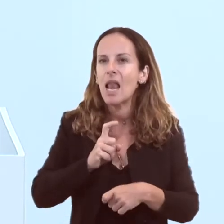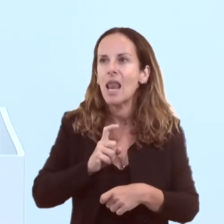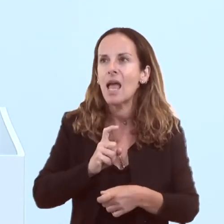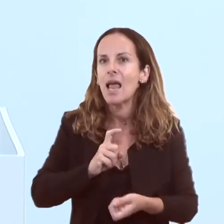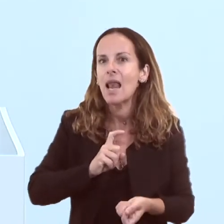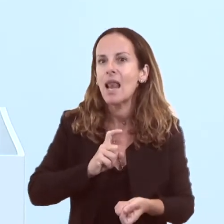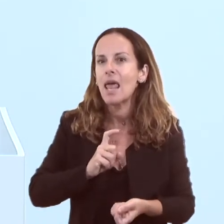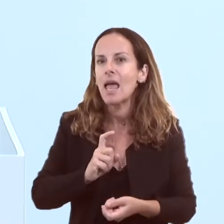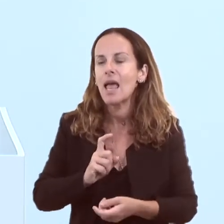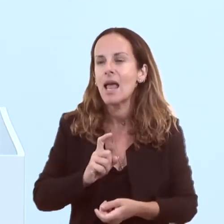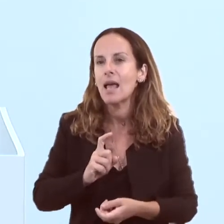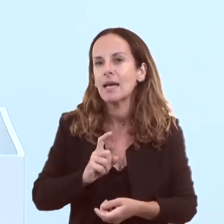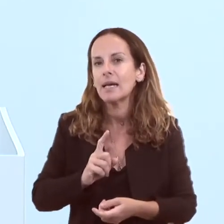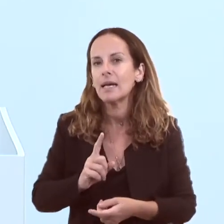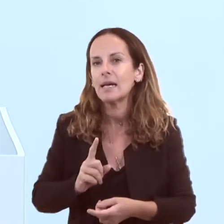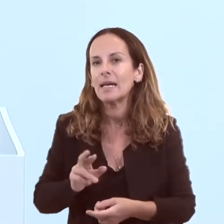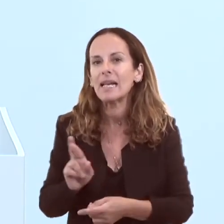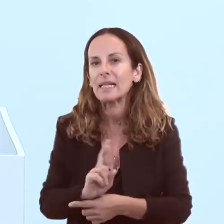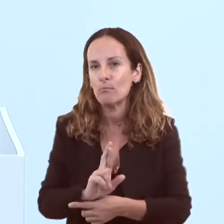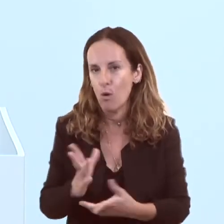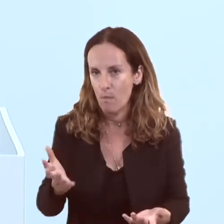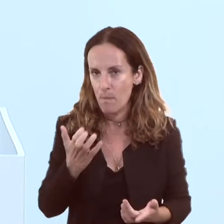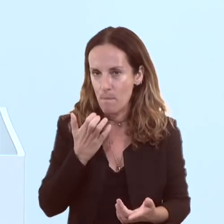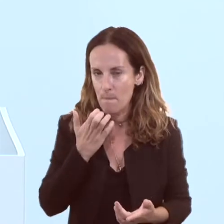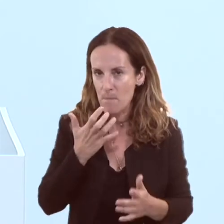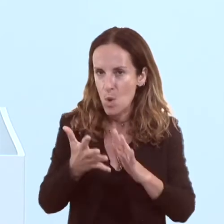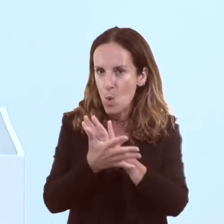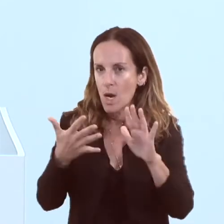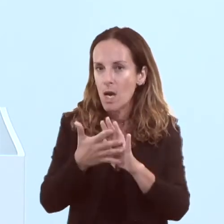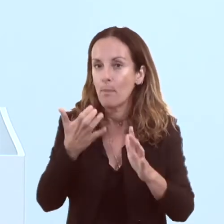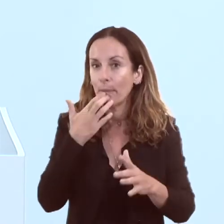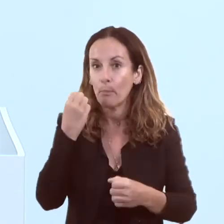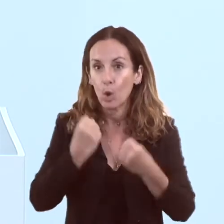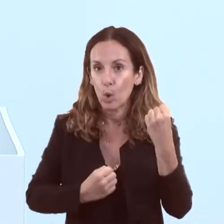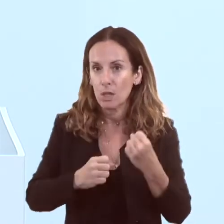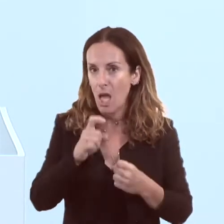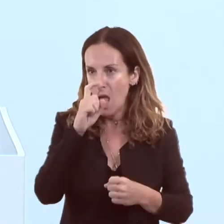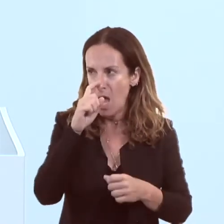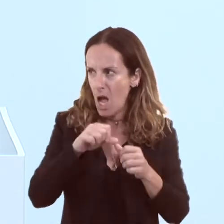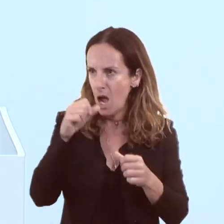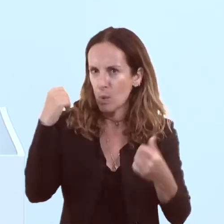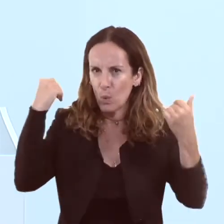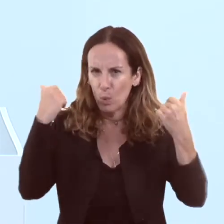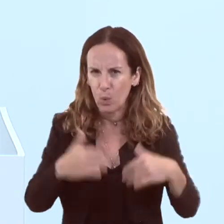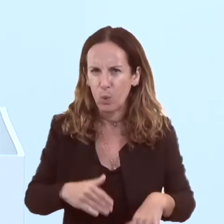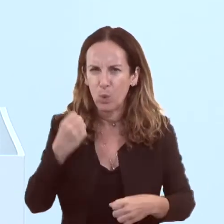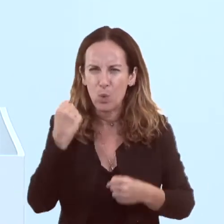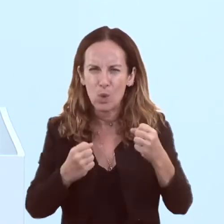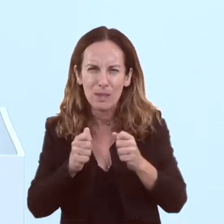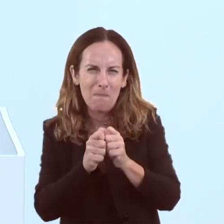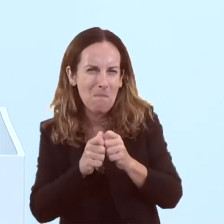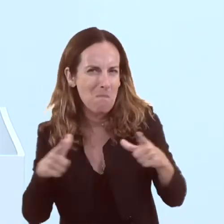crecimiento de de de de de por ejemplo de en el tráfico en los últimos años ha notado de una manera violenta Sí